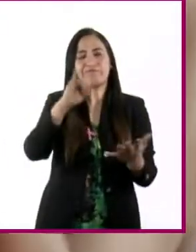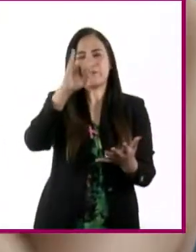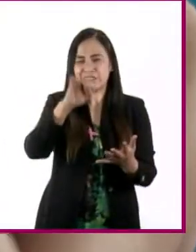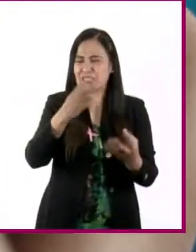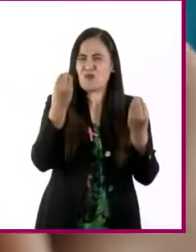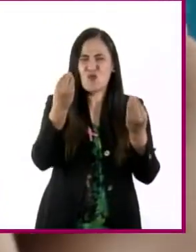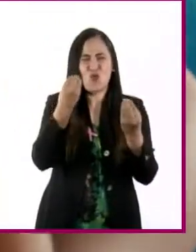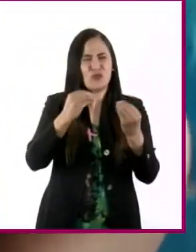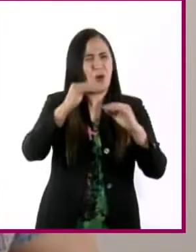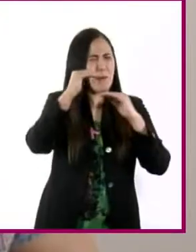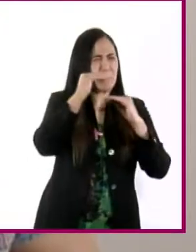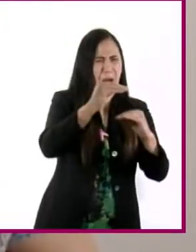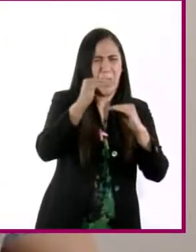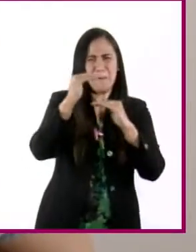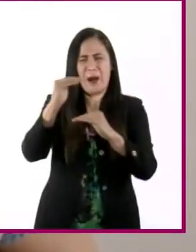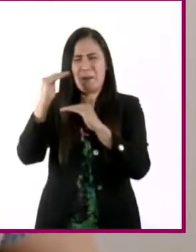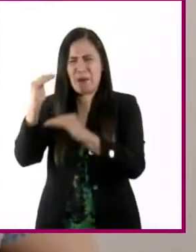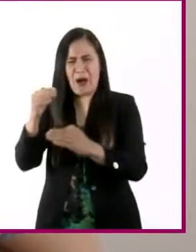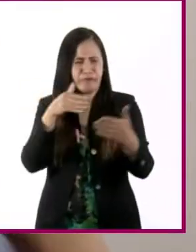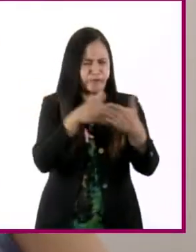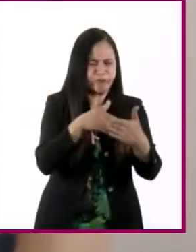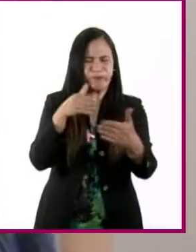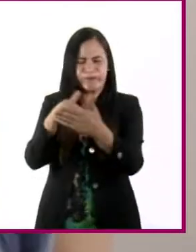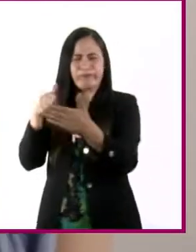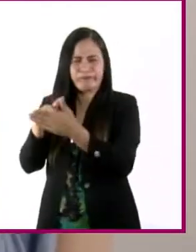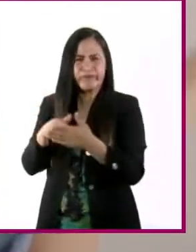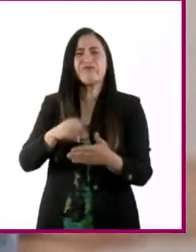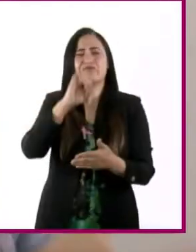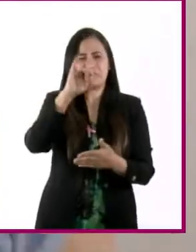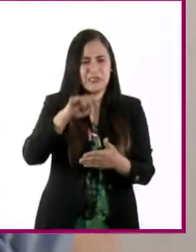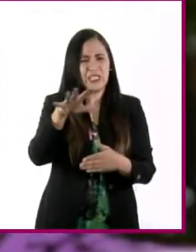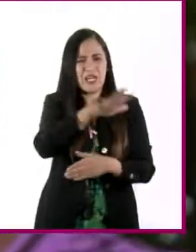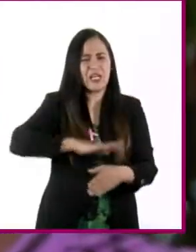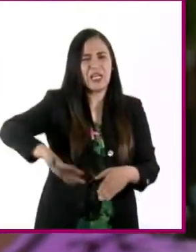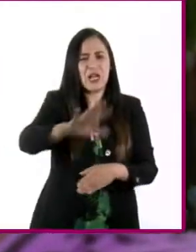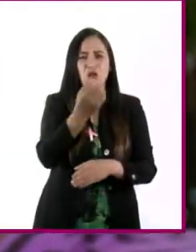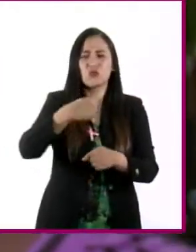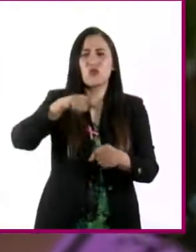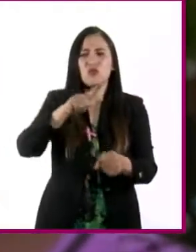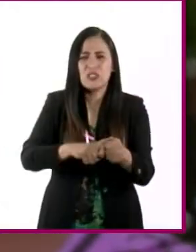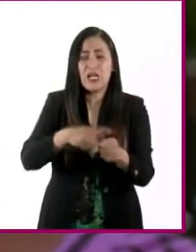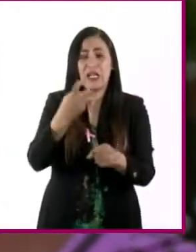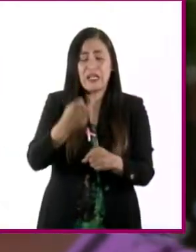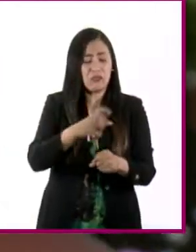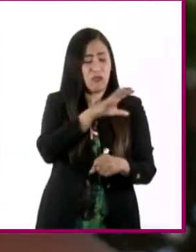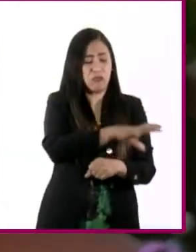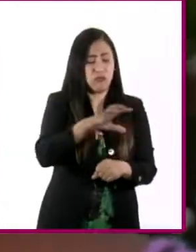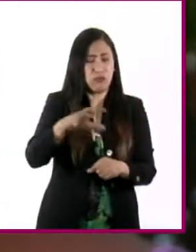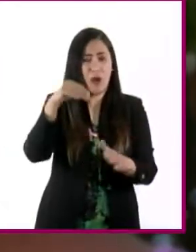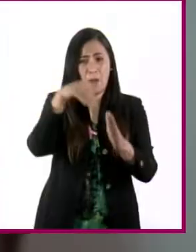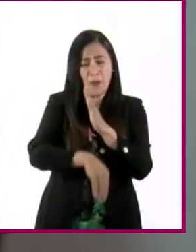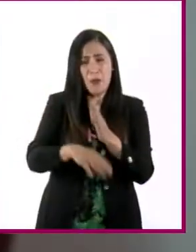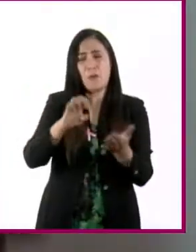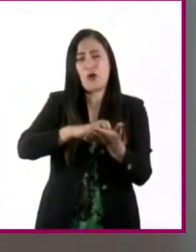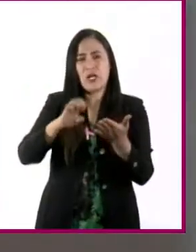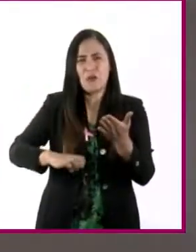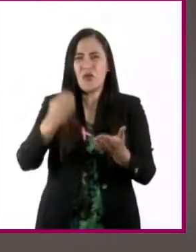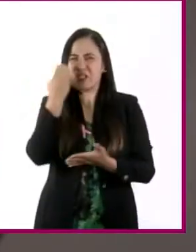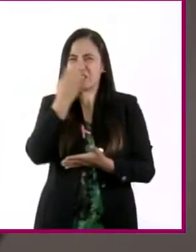En 1948, con la Declaración Universal de los Derechos Humanos, se comenzaron a crear en el mundo más programas de educación